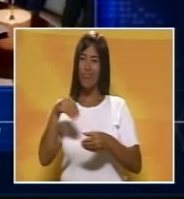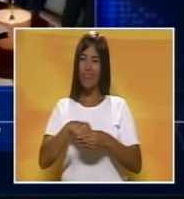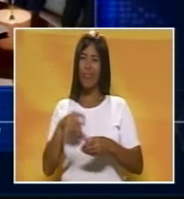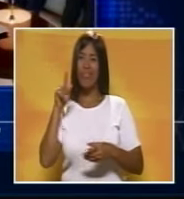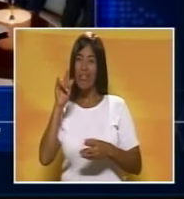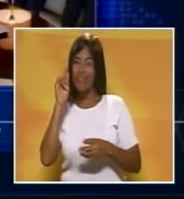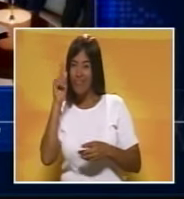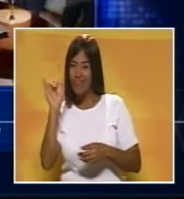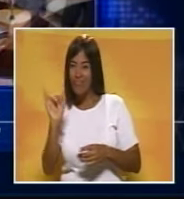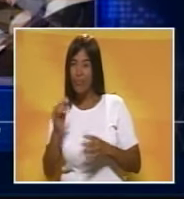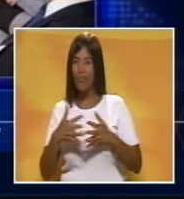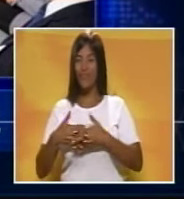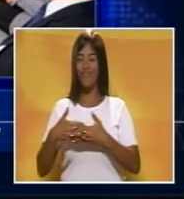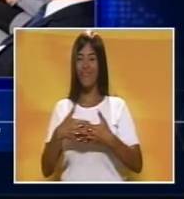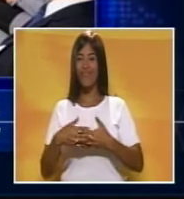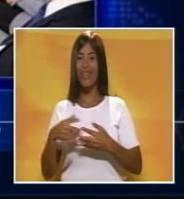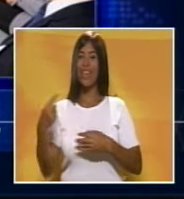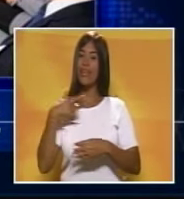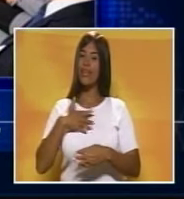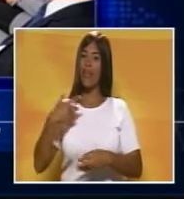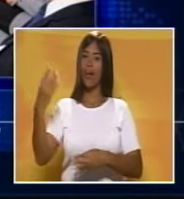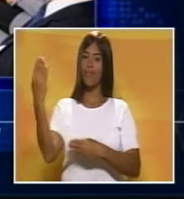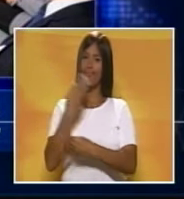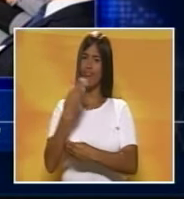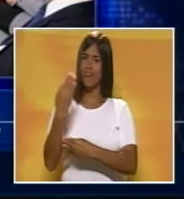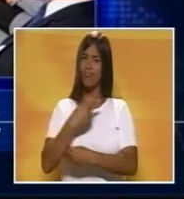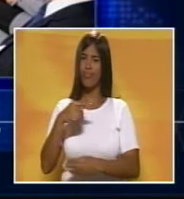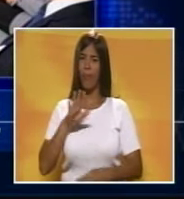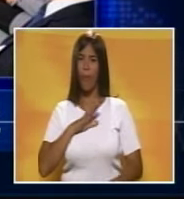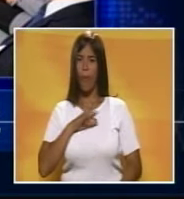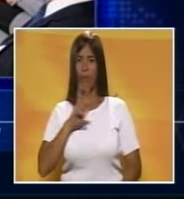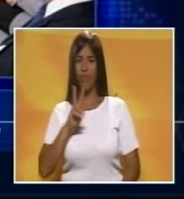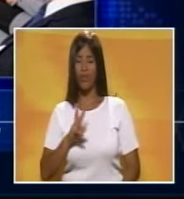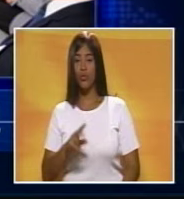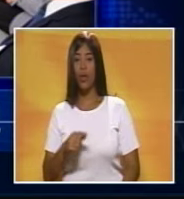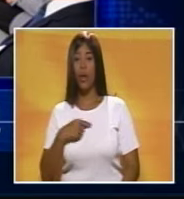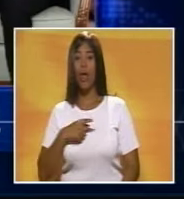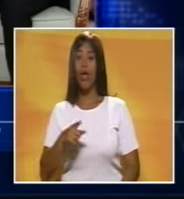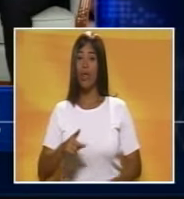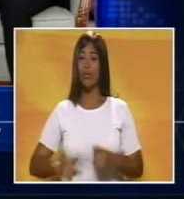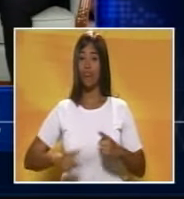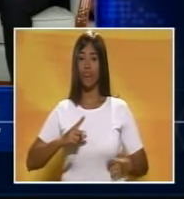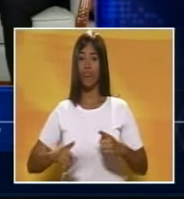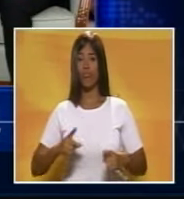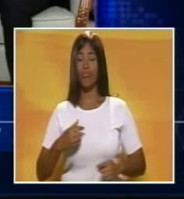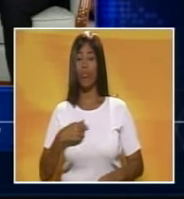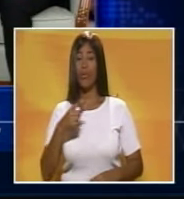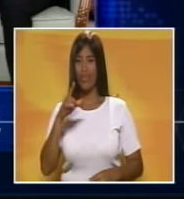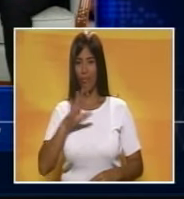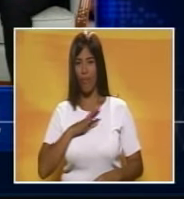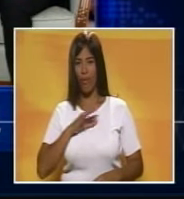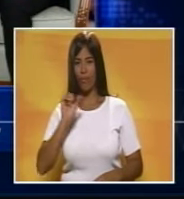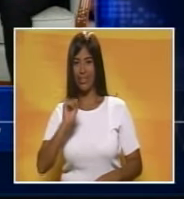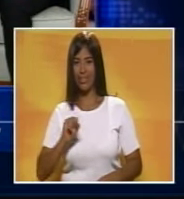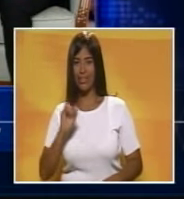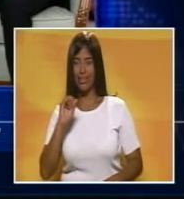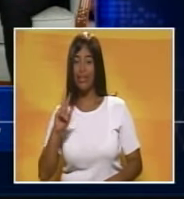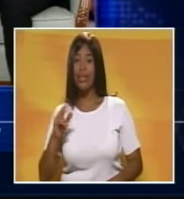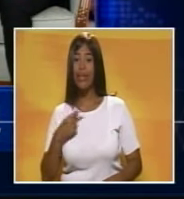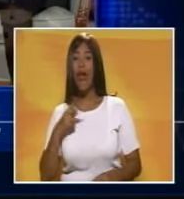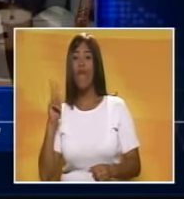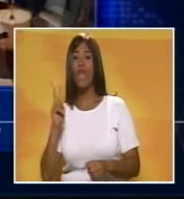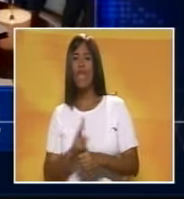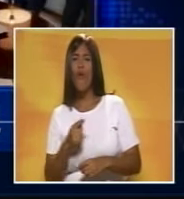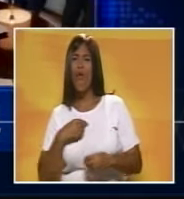Estados Unidos, y la imposición de sanciones contra Venezuela, lo que, según el mandatario sirio, socava el derecho internacional y viola